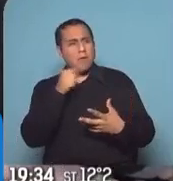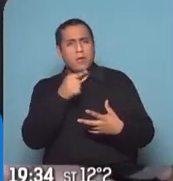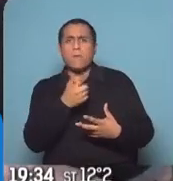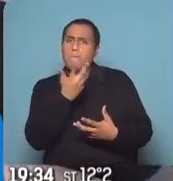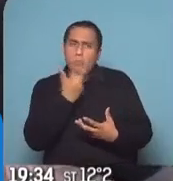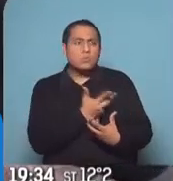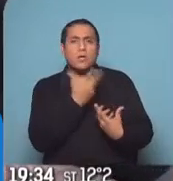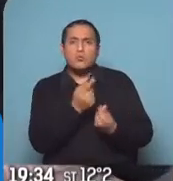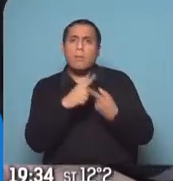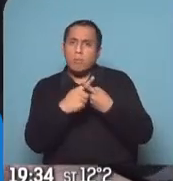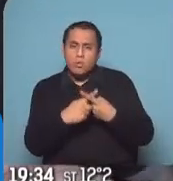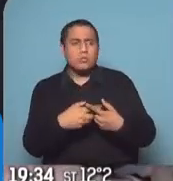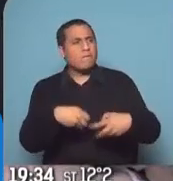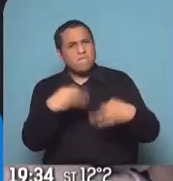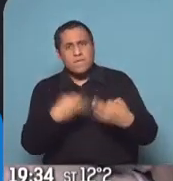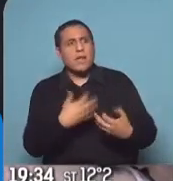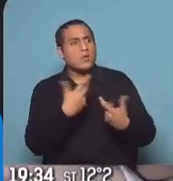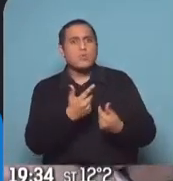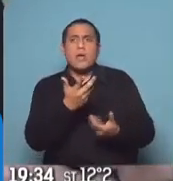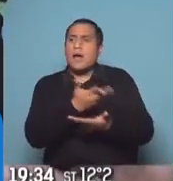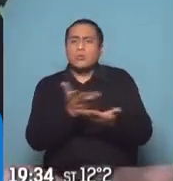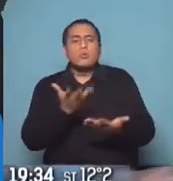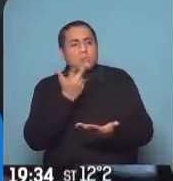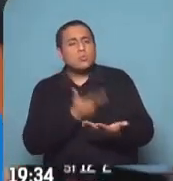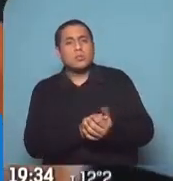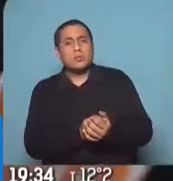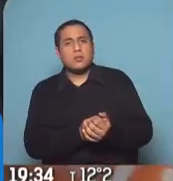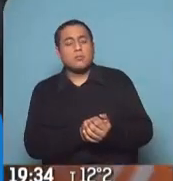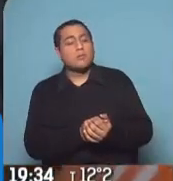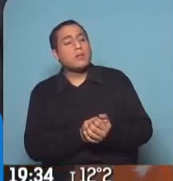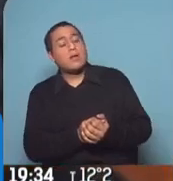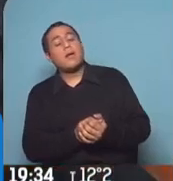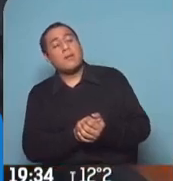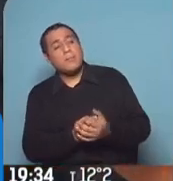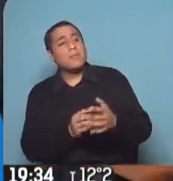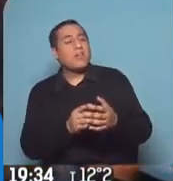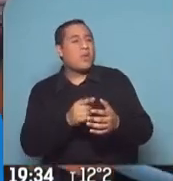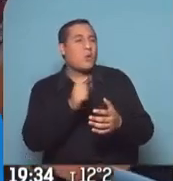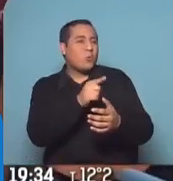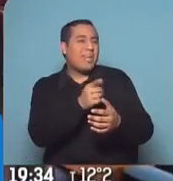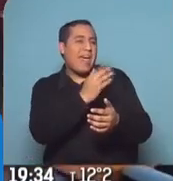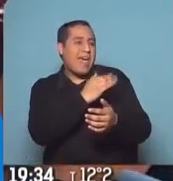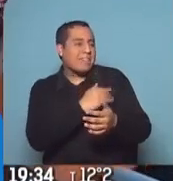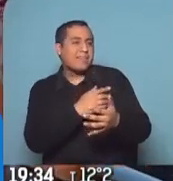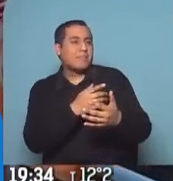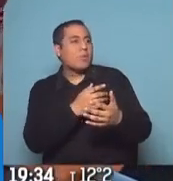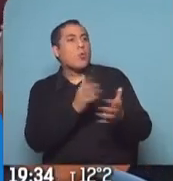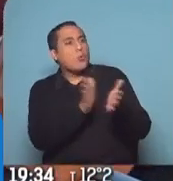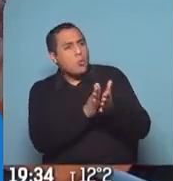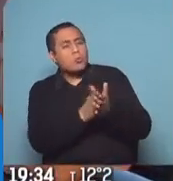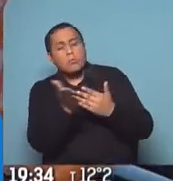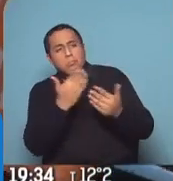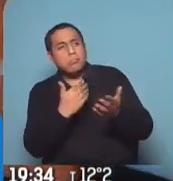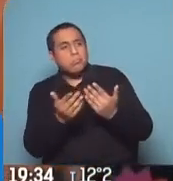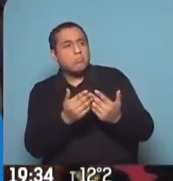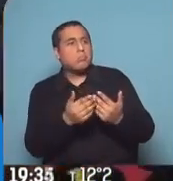con la política y con el bienestar general. ¿Tuvieron ocasión en los últimos tiempos de hablar acerca de aquellos días tumultuosos de